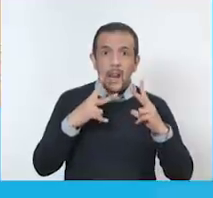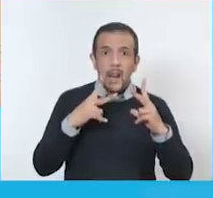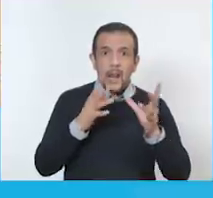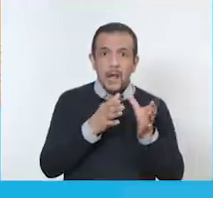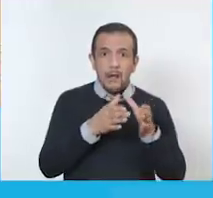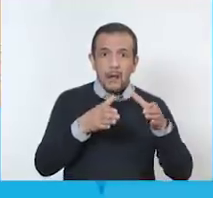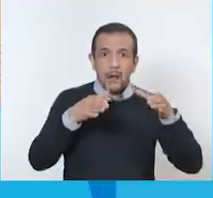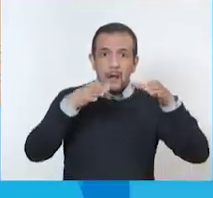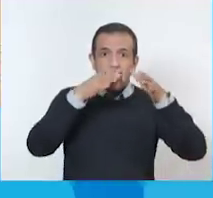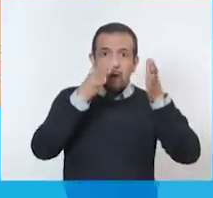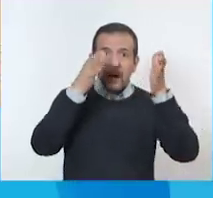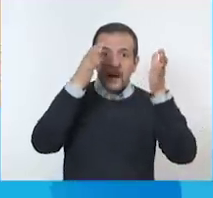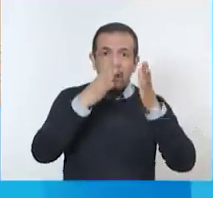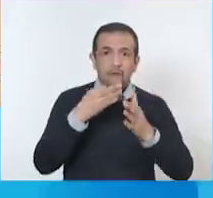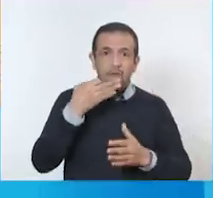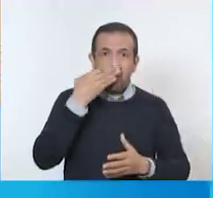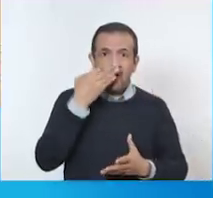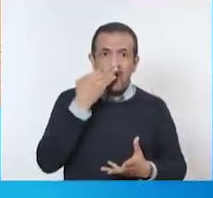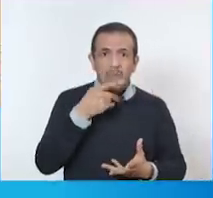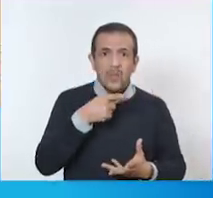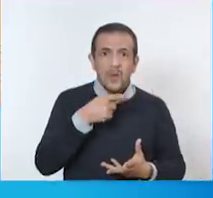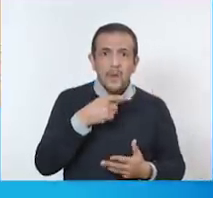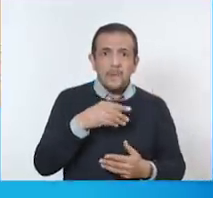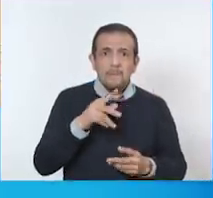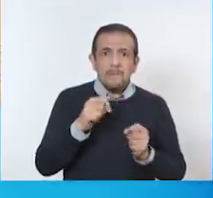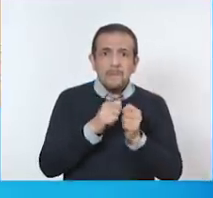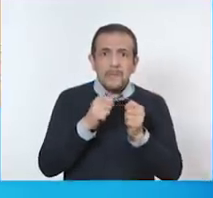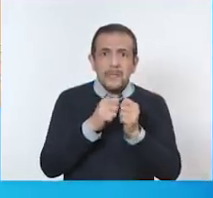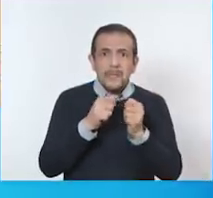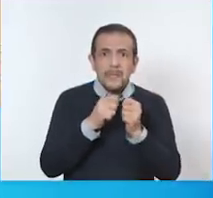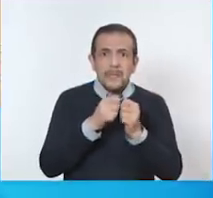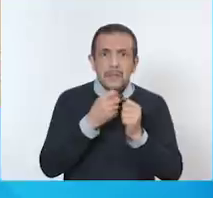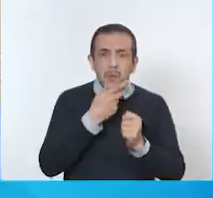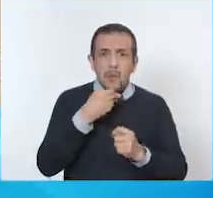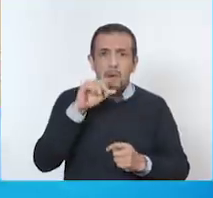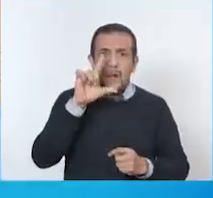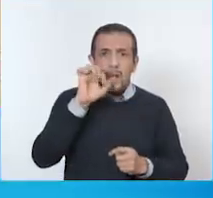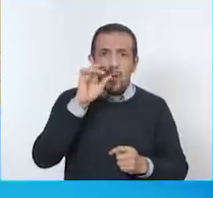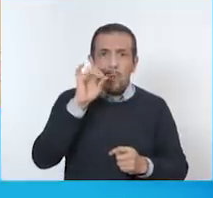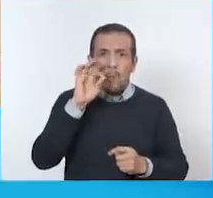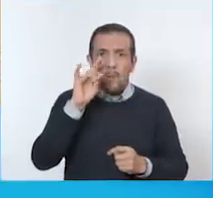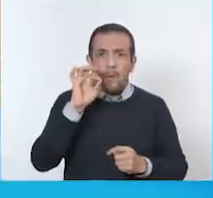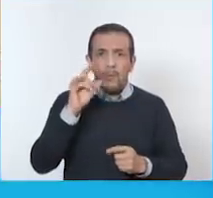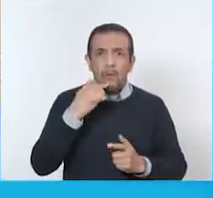¡Rompí el florero de mi tío Don Leopoldo! ¡Ay, no!